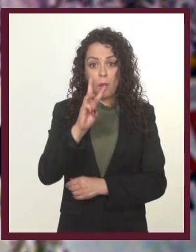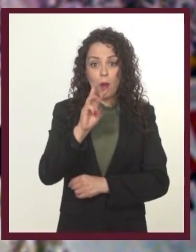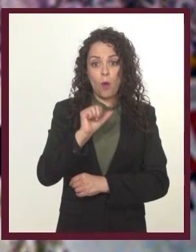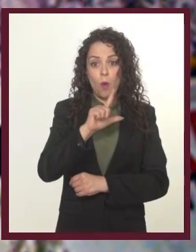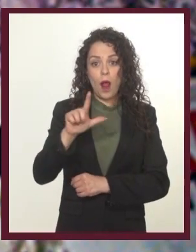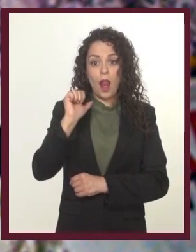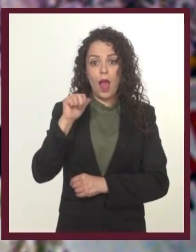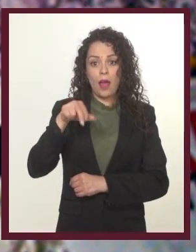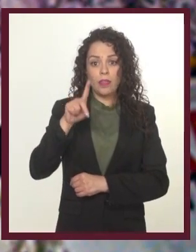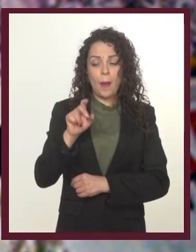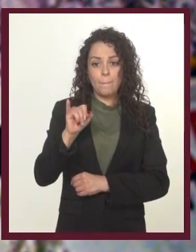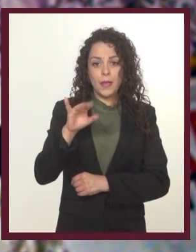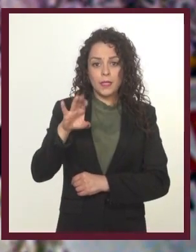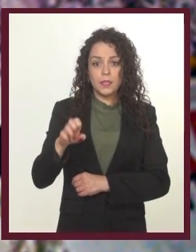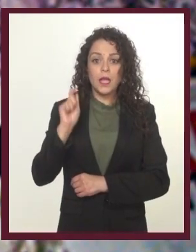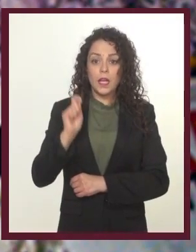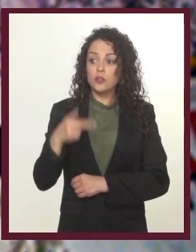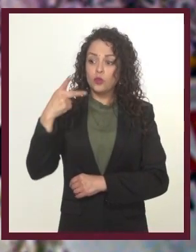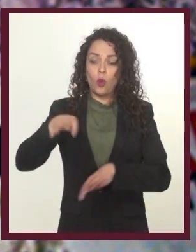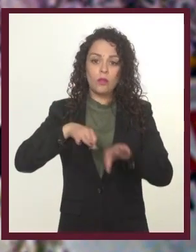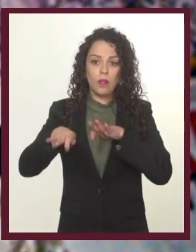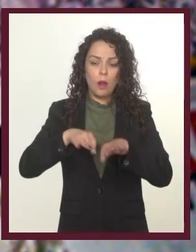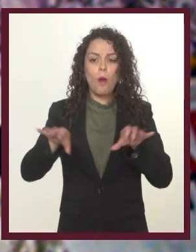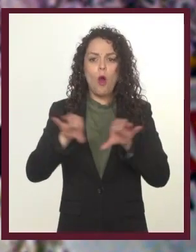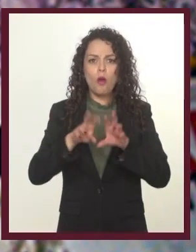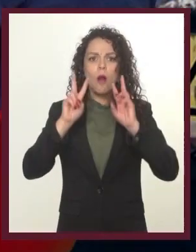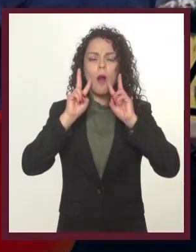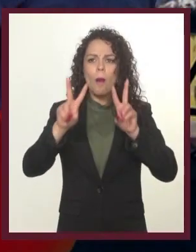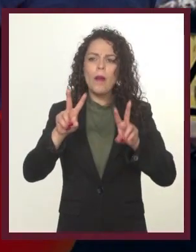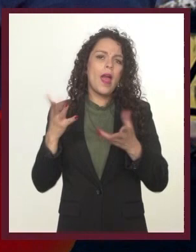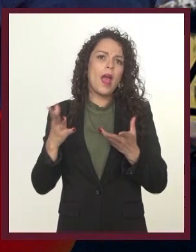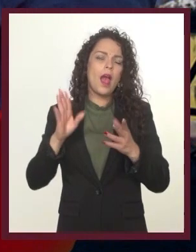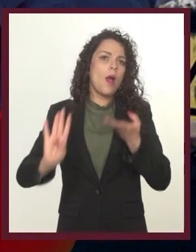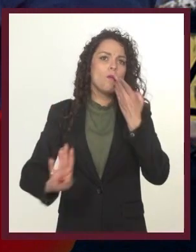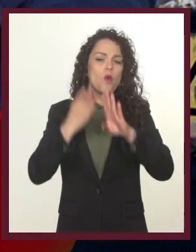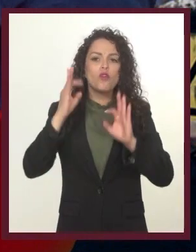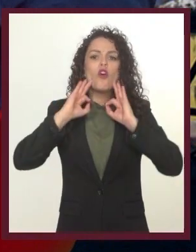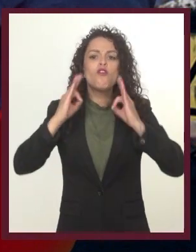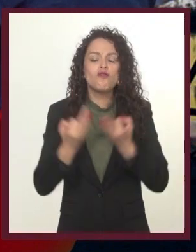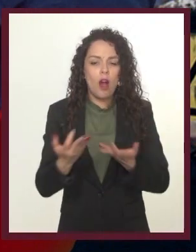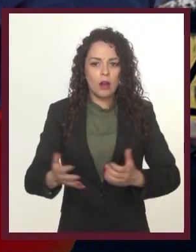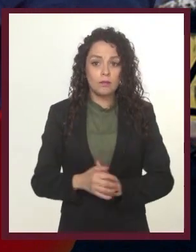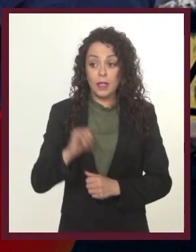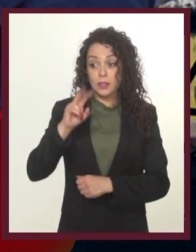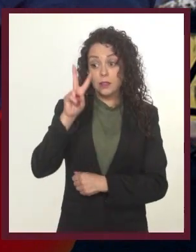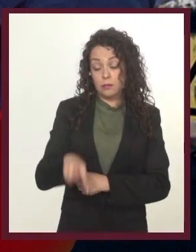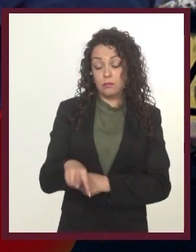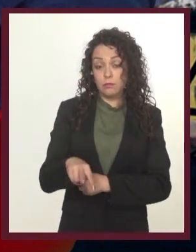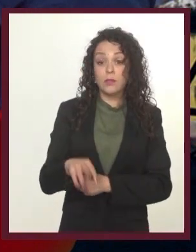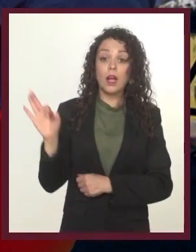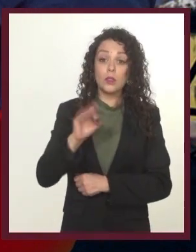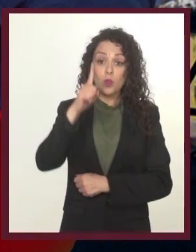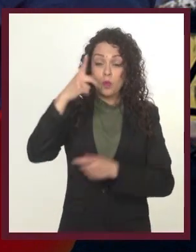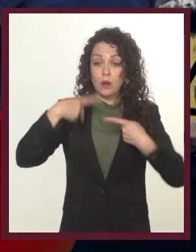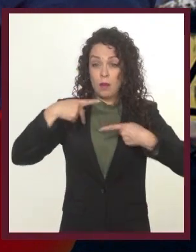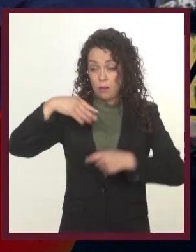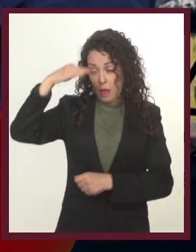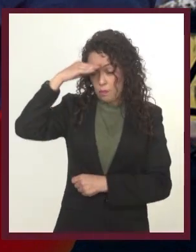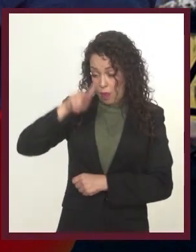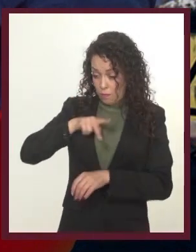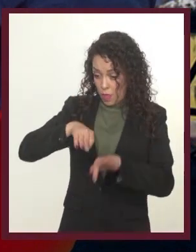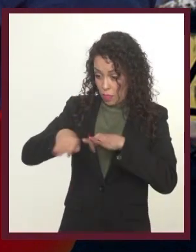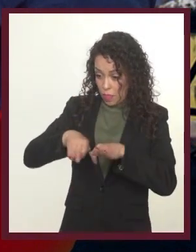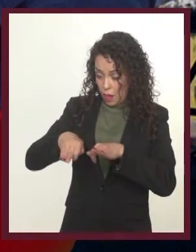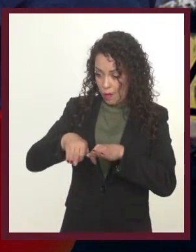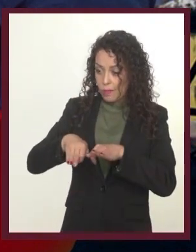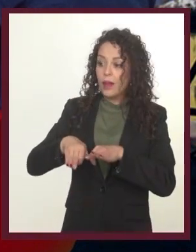que recopila algo de su trabajo y de su forma de ver el mundo. Sí, y también en él digo que si alguien piensa que el trabajo como